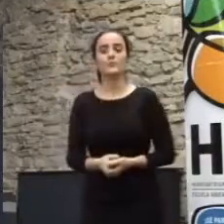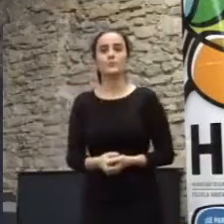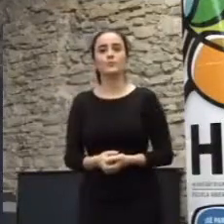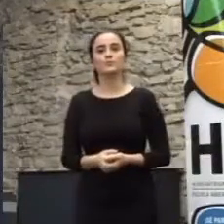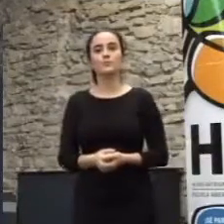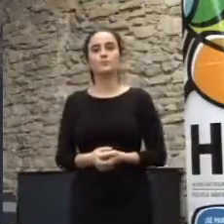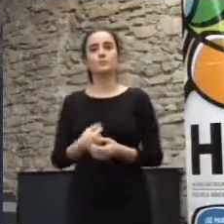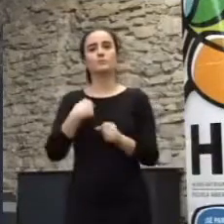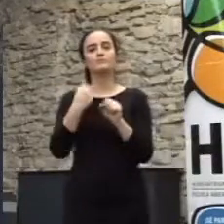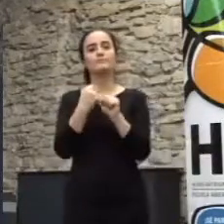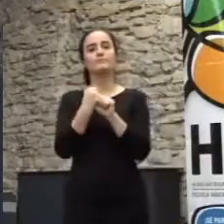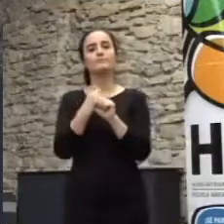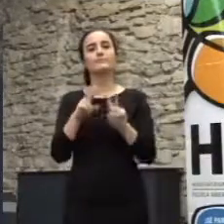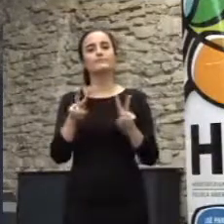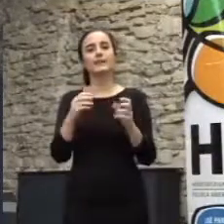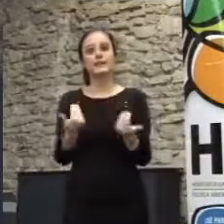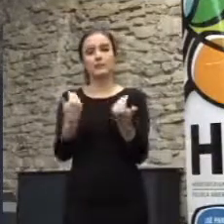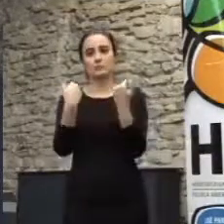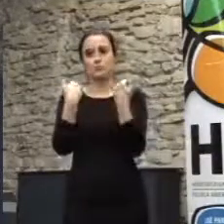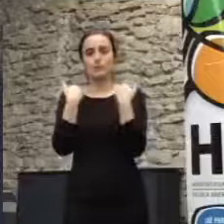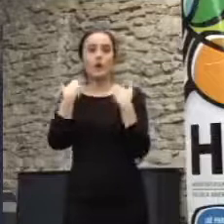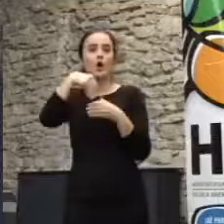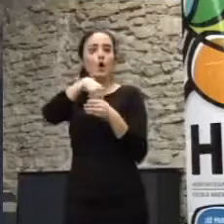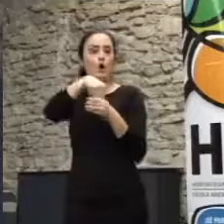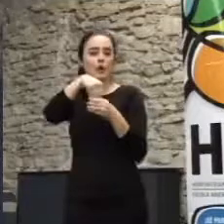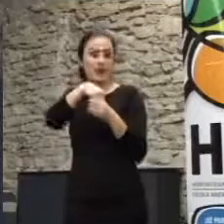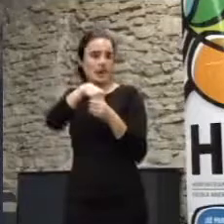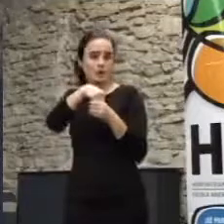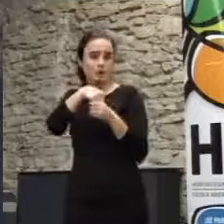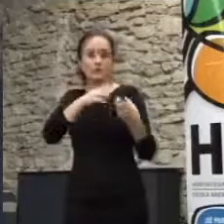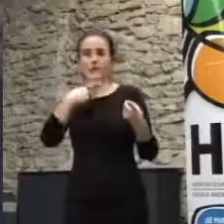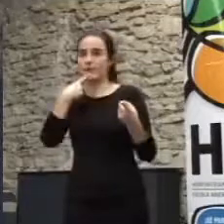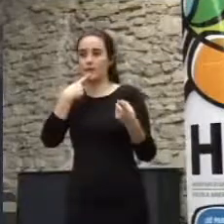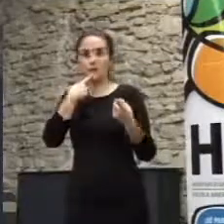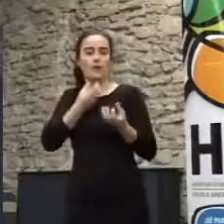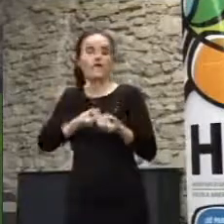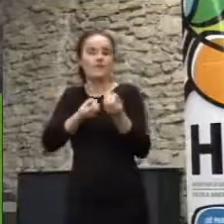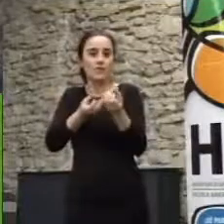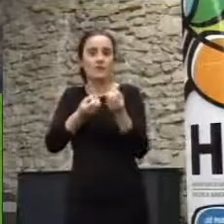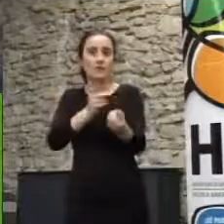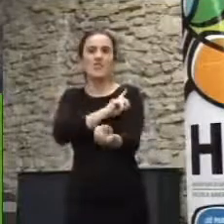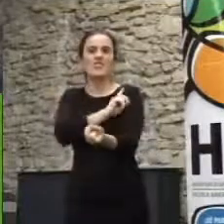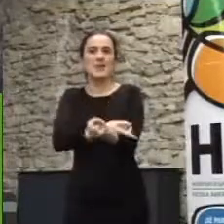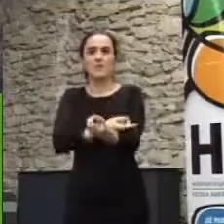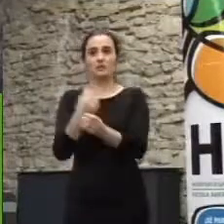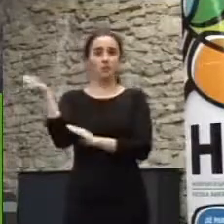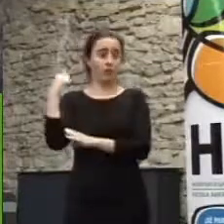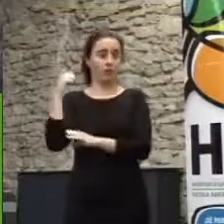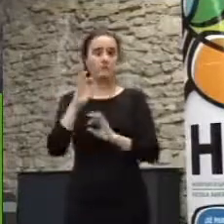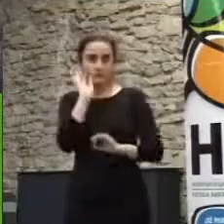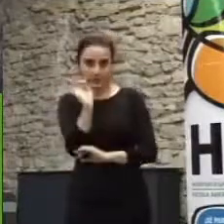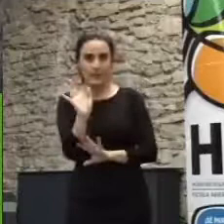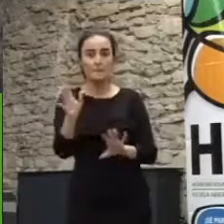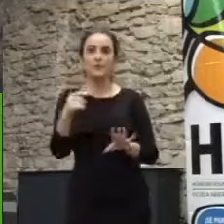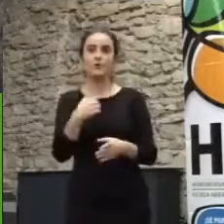de responsable de lo que se llama contenidos, que es un palabra, informativos, deportes. Bueno, deportes no me hacen ni caso. Es